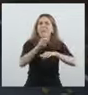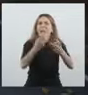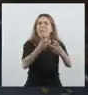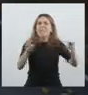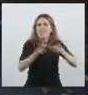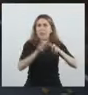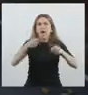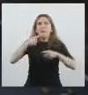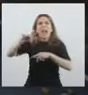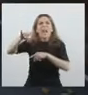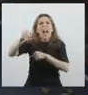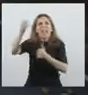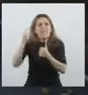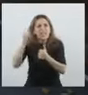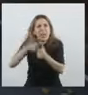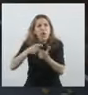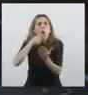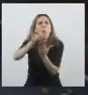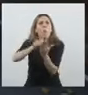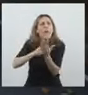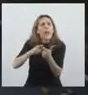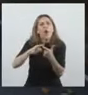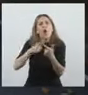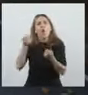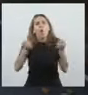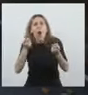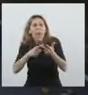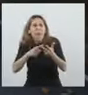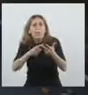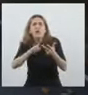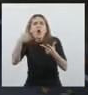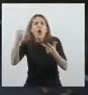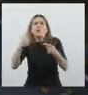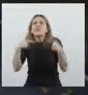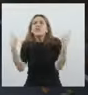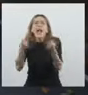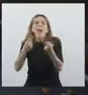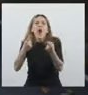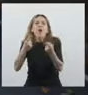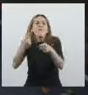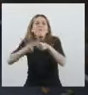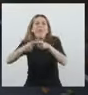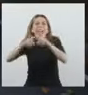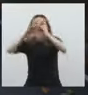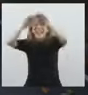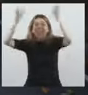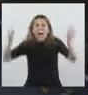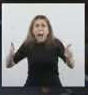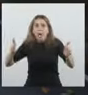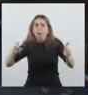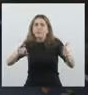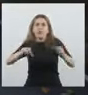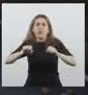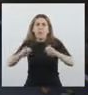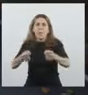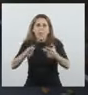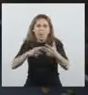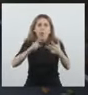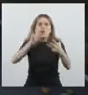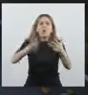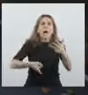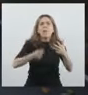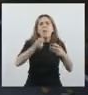casino, bingo, discotecas o cualquier salón de fiestas. Se suspende la práctica